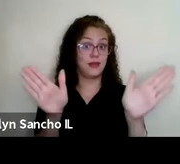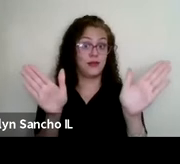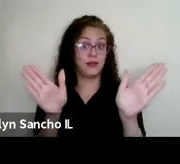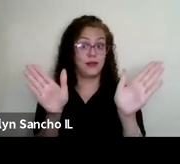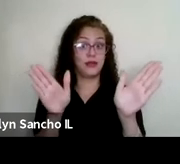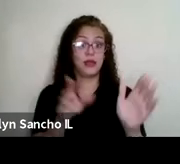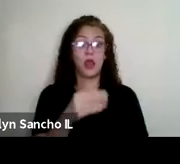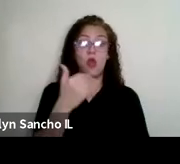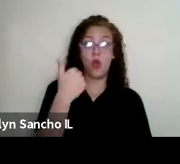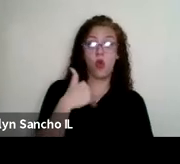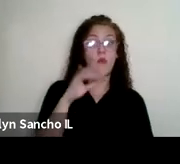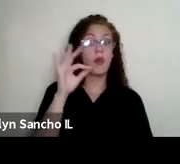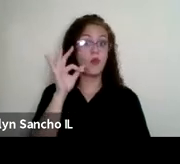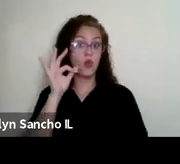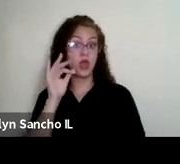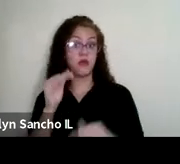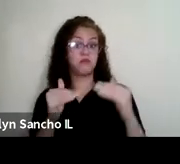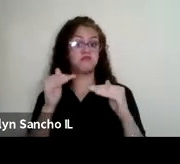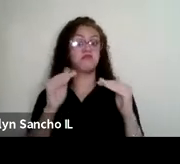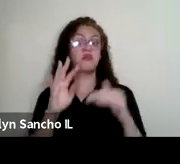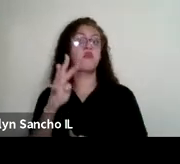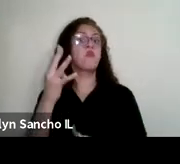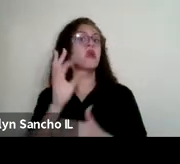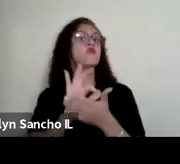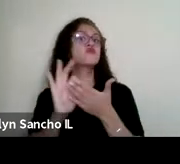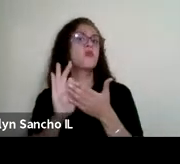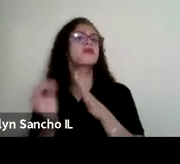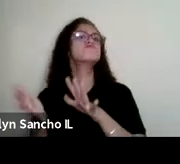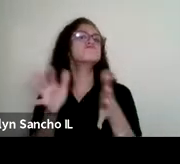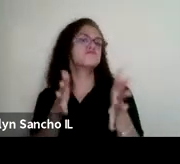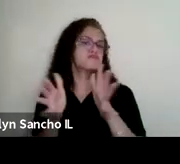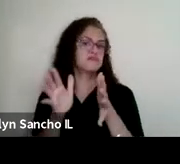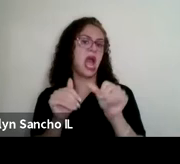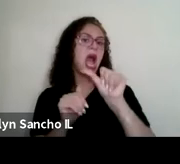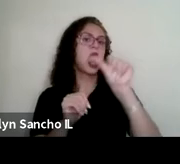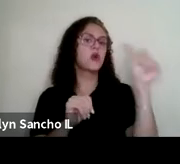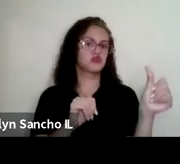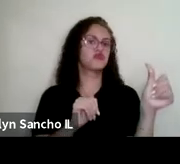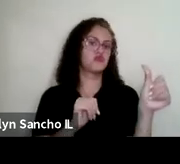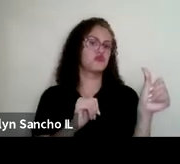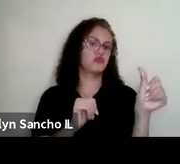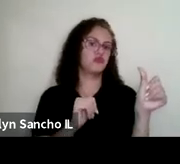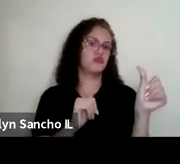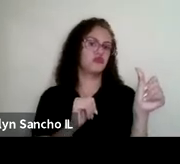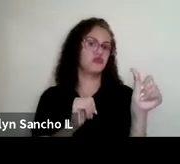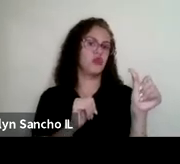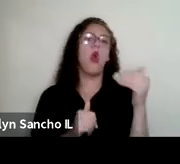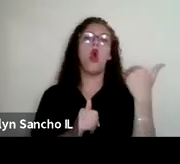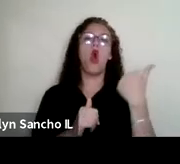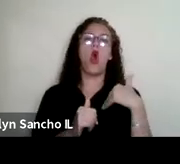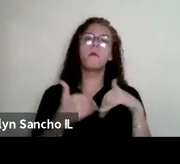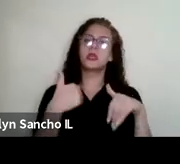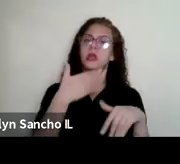comportamiento de chicos y chicas en cuarto grado es bastante similar. En azul están cuando los hombres tienen